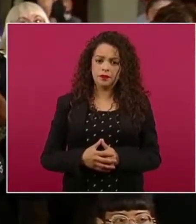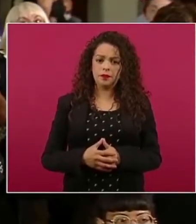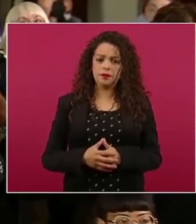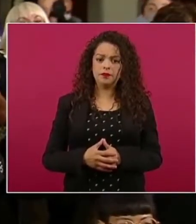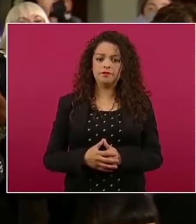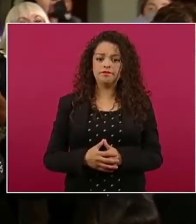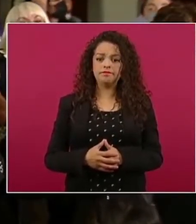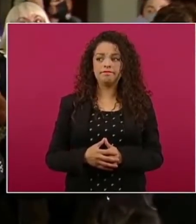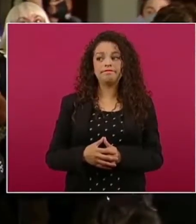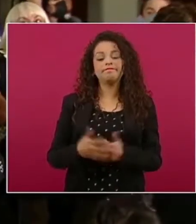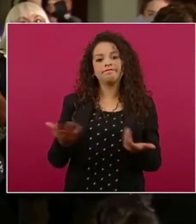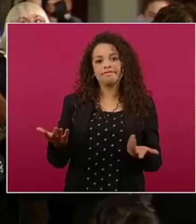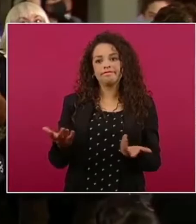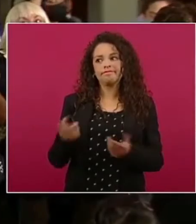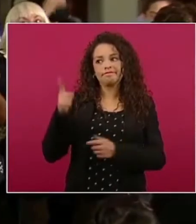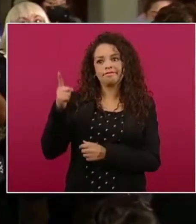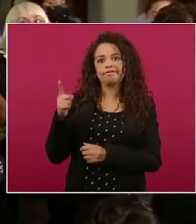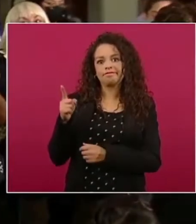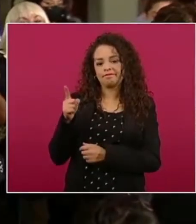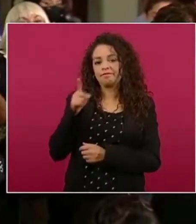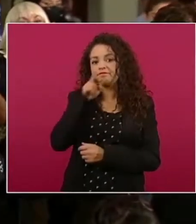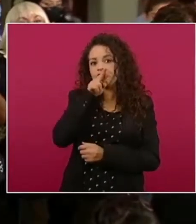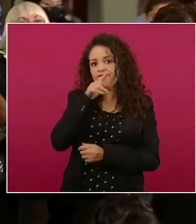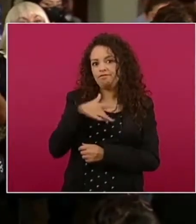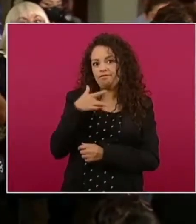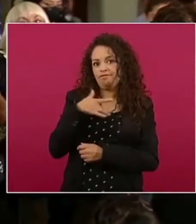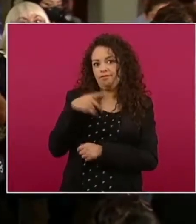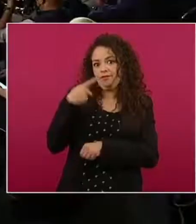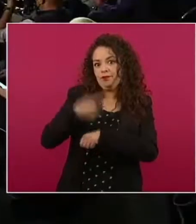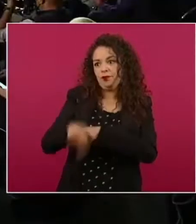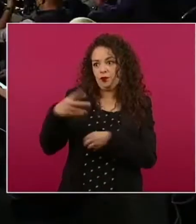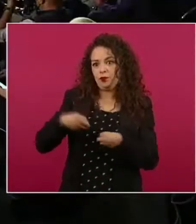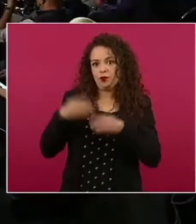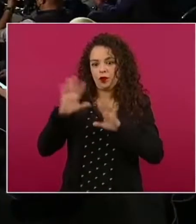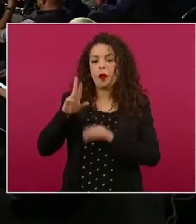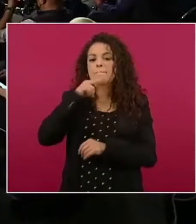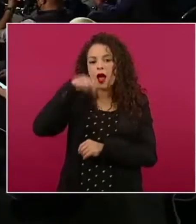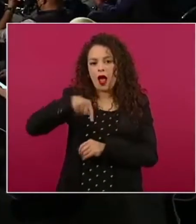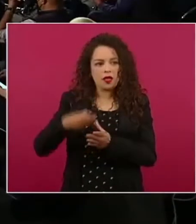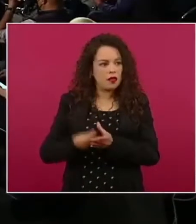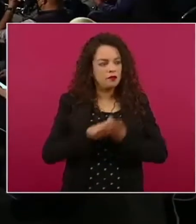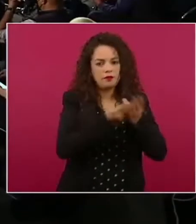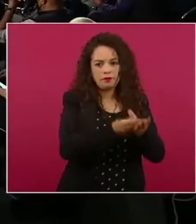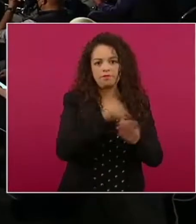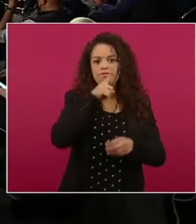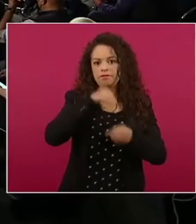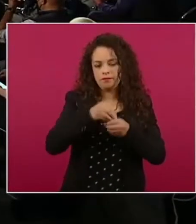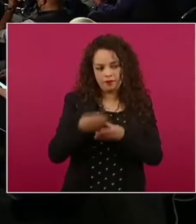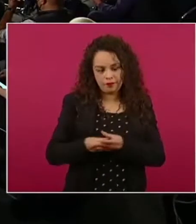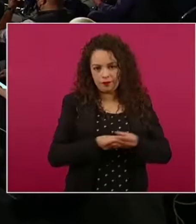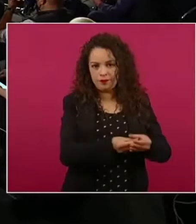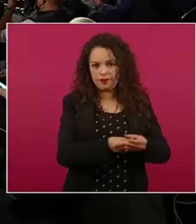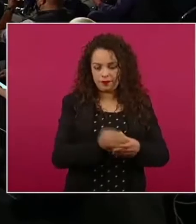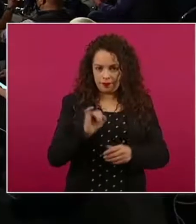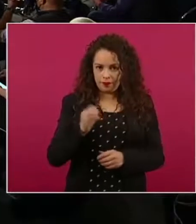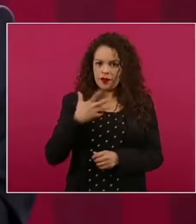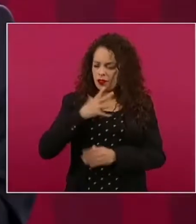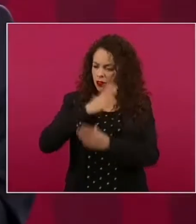seguridad, sí. Preferiríamos ¿no? Se le entrega, está bien. Pero decirles